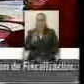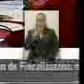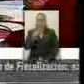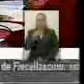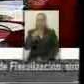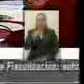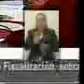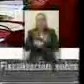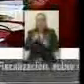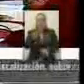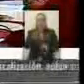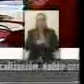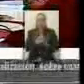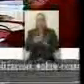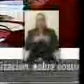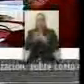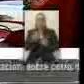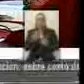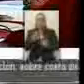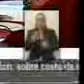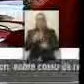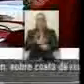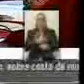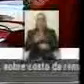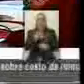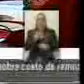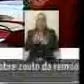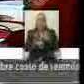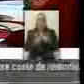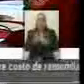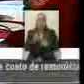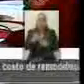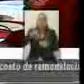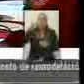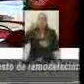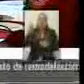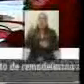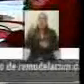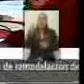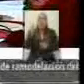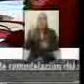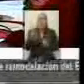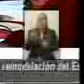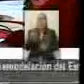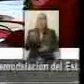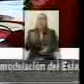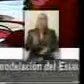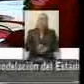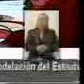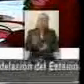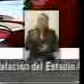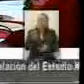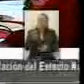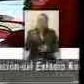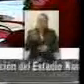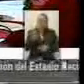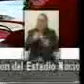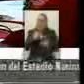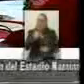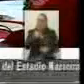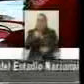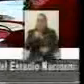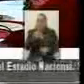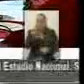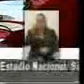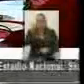por menos que la que vendía el 2005 si el azúcar internacionalmente había subido? ¿Otra vez el gerente de ventas falla? ¿Es un